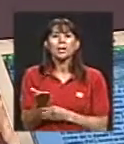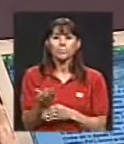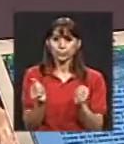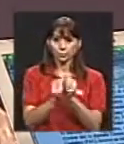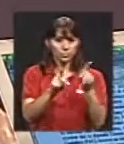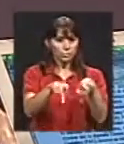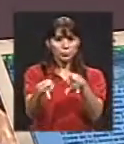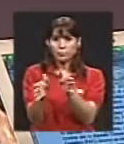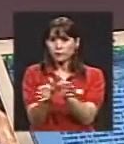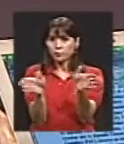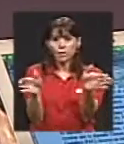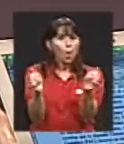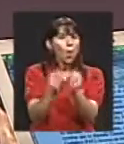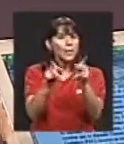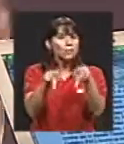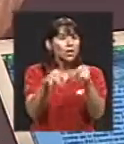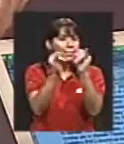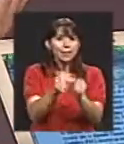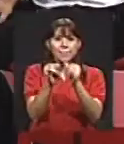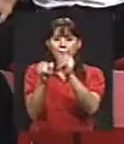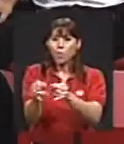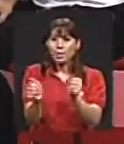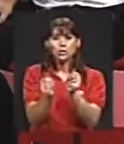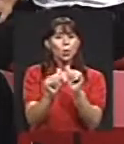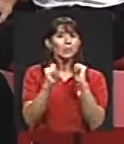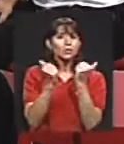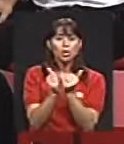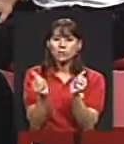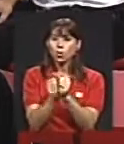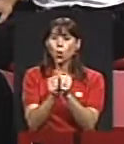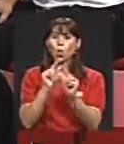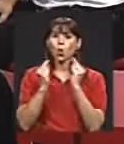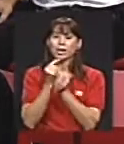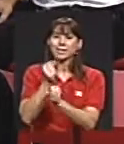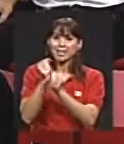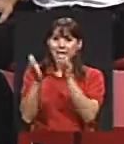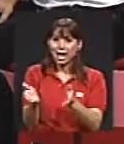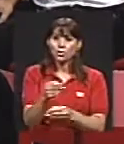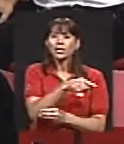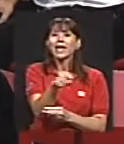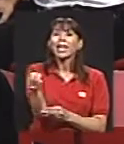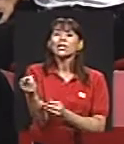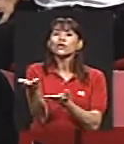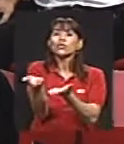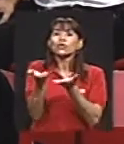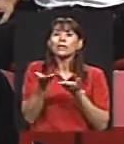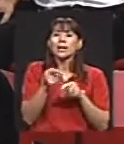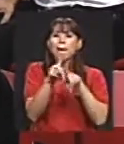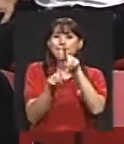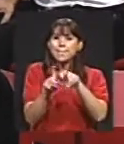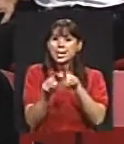sociedad civil con personas individuales con asociaciones con sindicatos que nos dieran las preguntas que nos llevaran